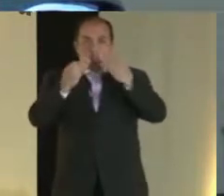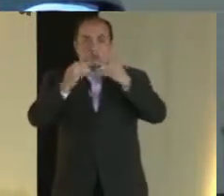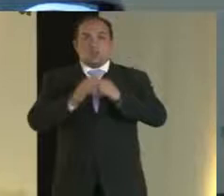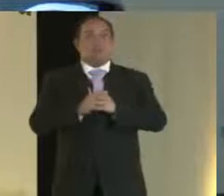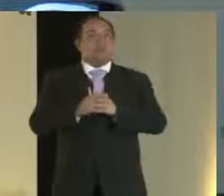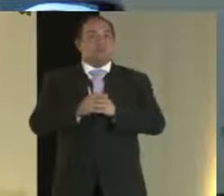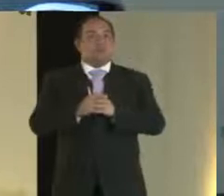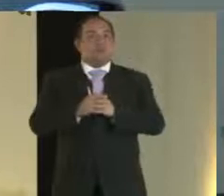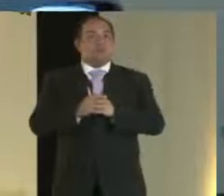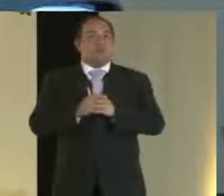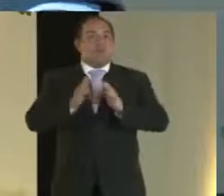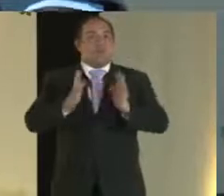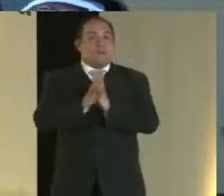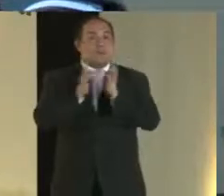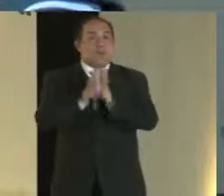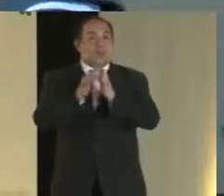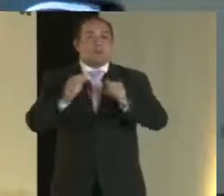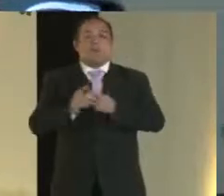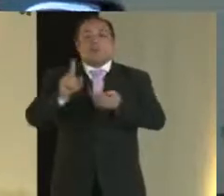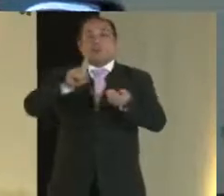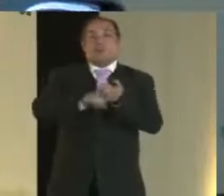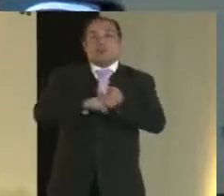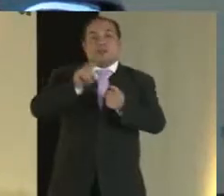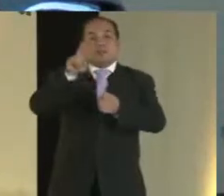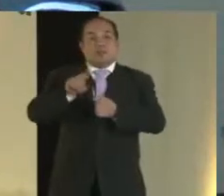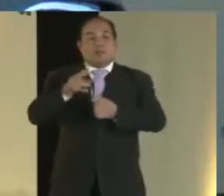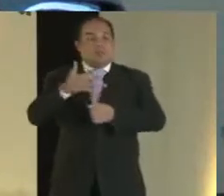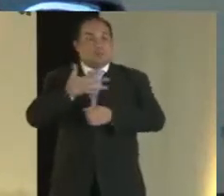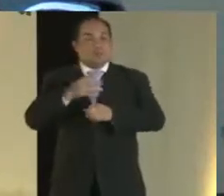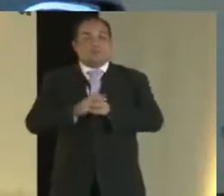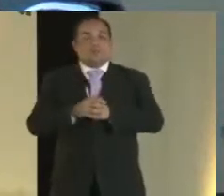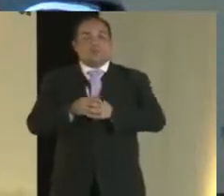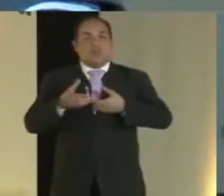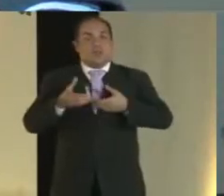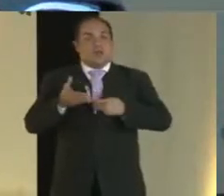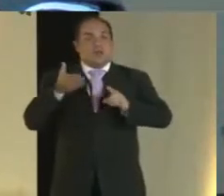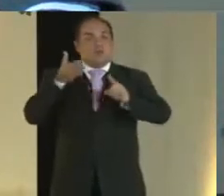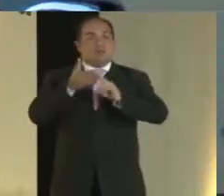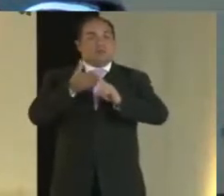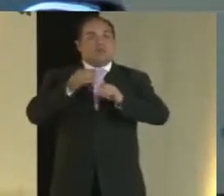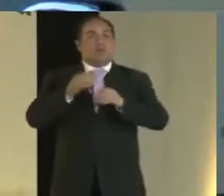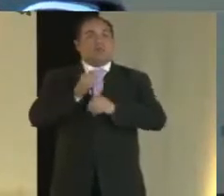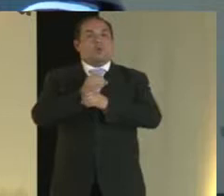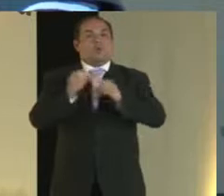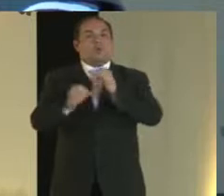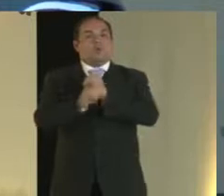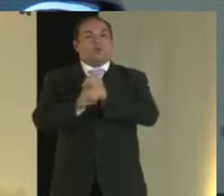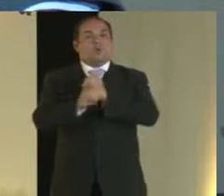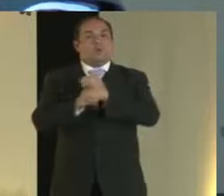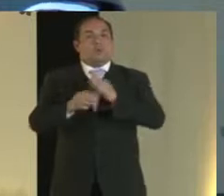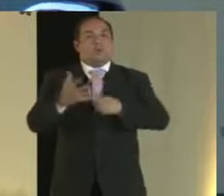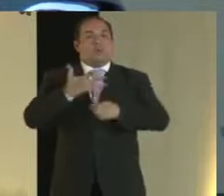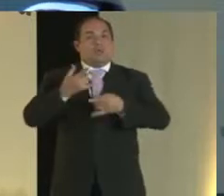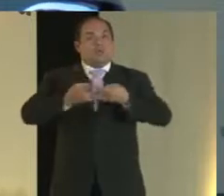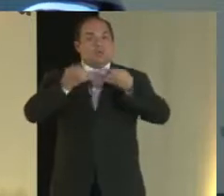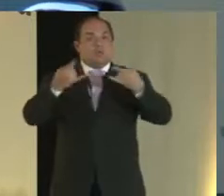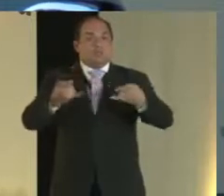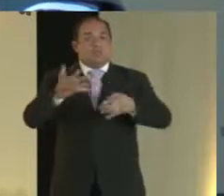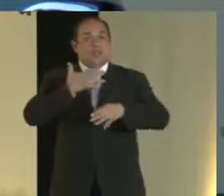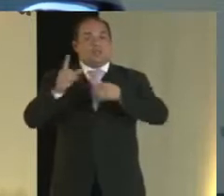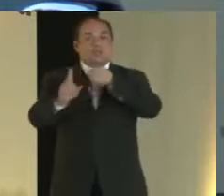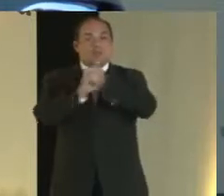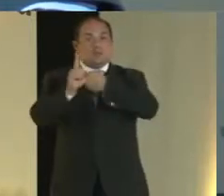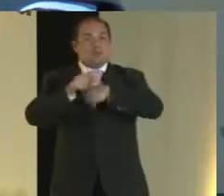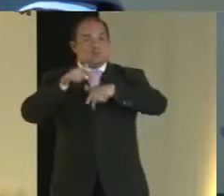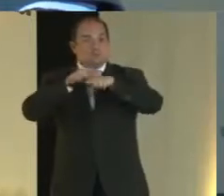tocado vivir. El camino obrero, la trayectoria del sindicalismo, da cuenta de una historia que tiene crisis